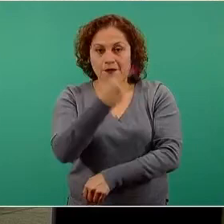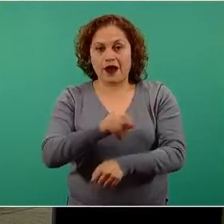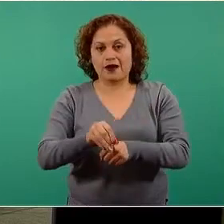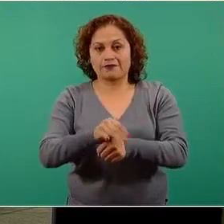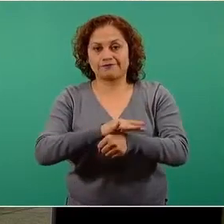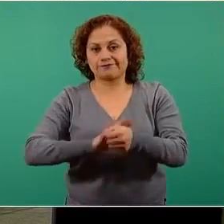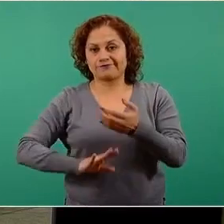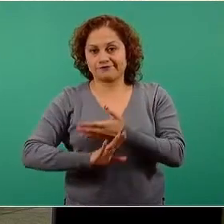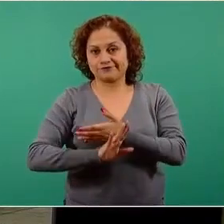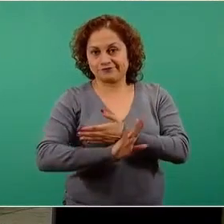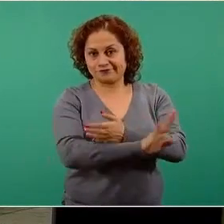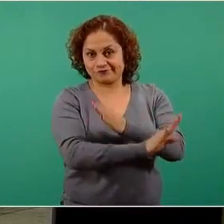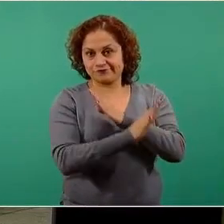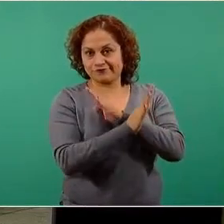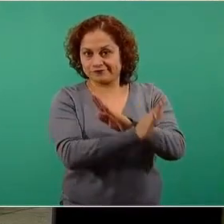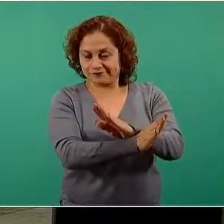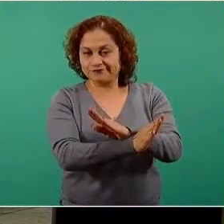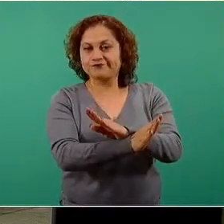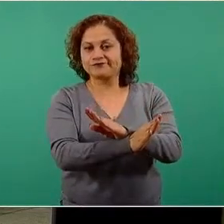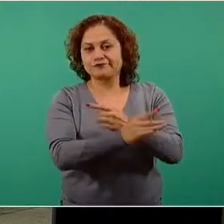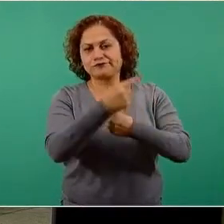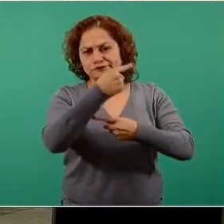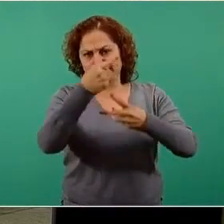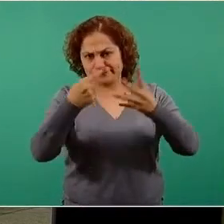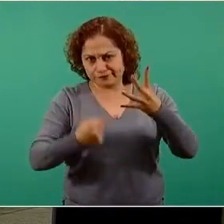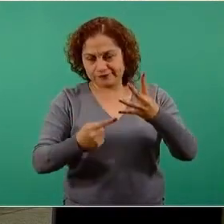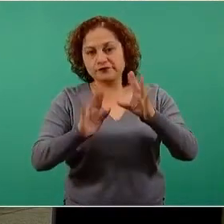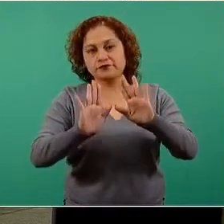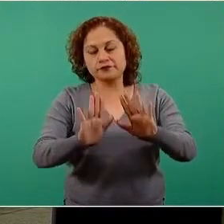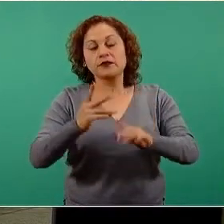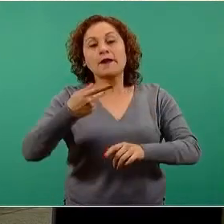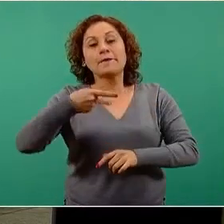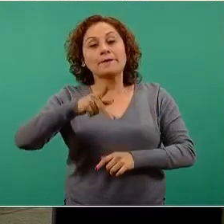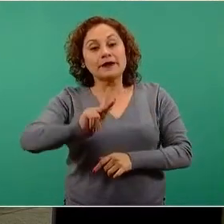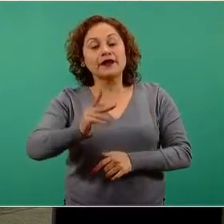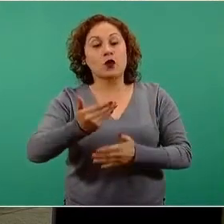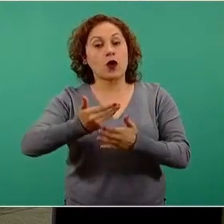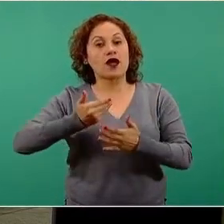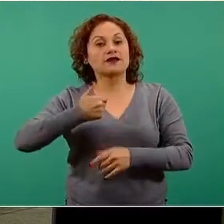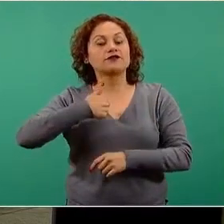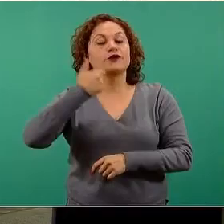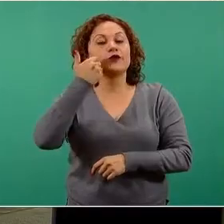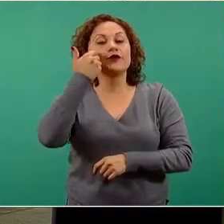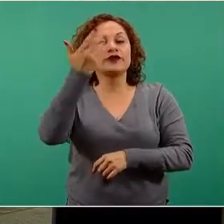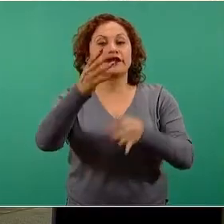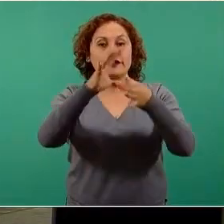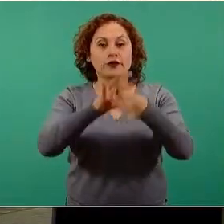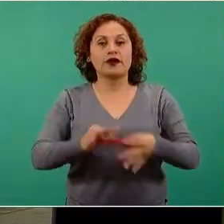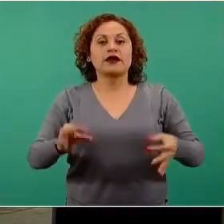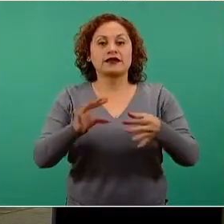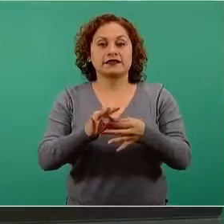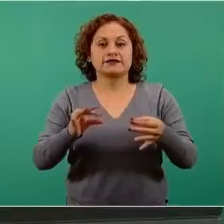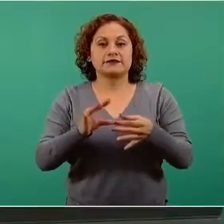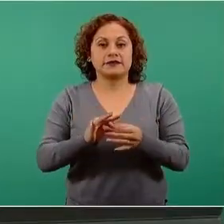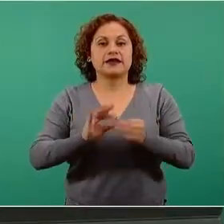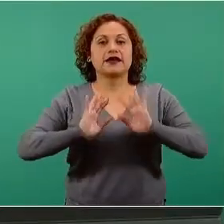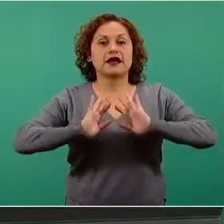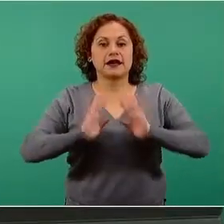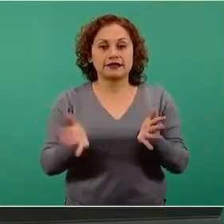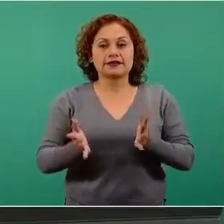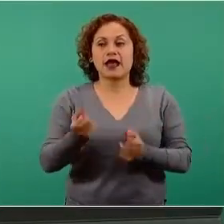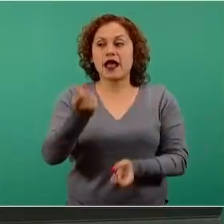SARS-CoV-2, quiero comentar sobre la autorización para el uso de emergencia